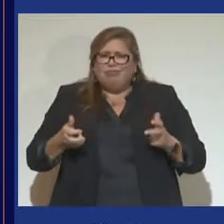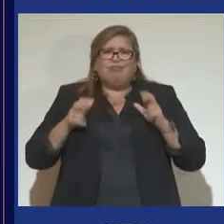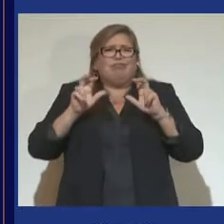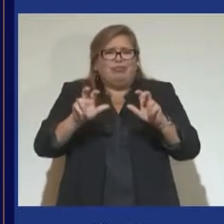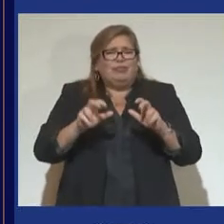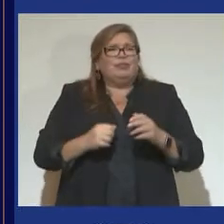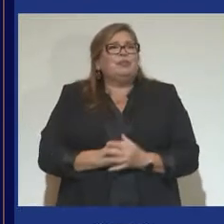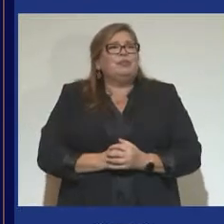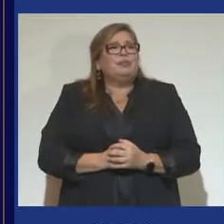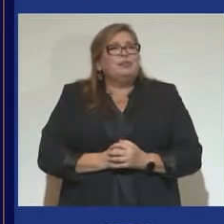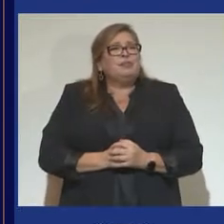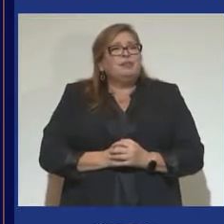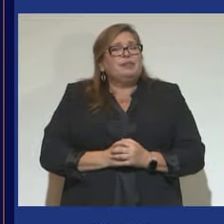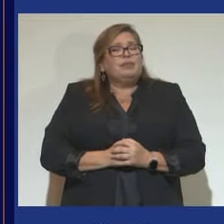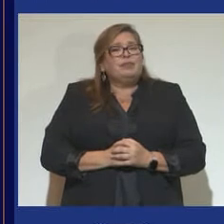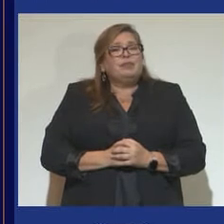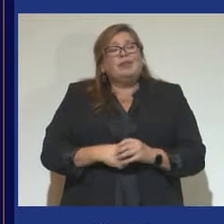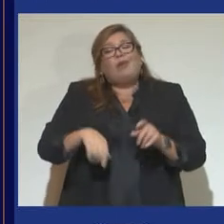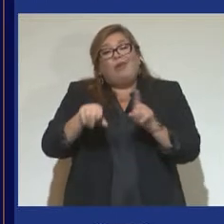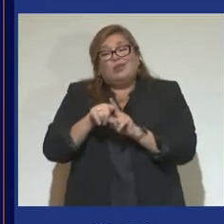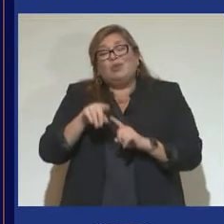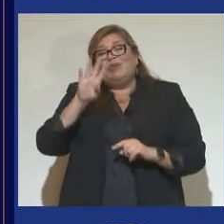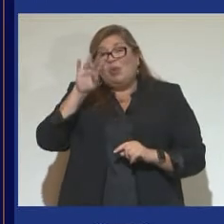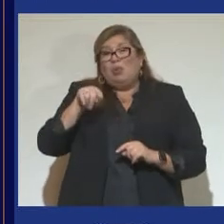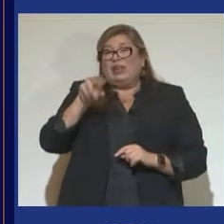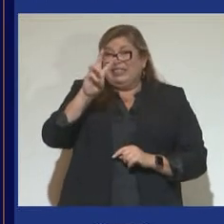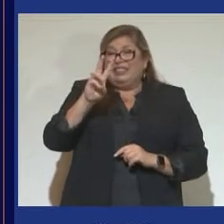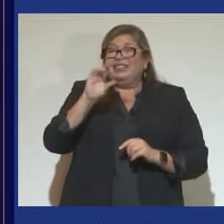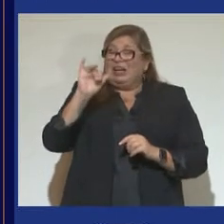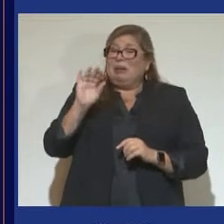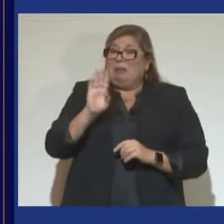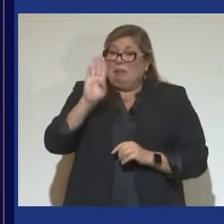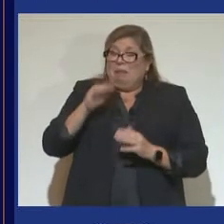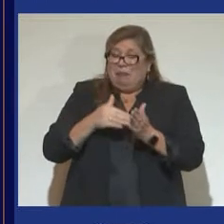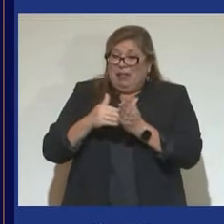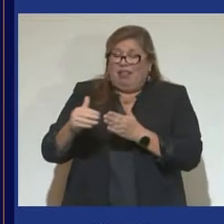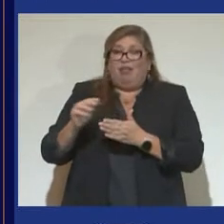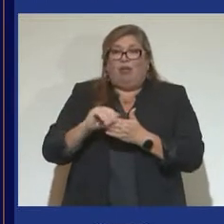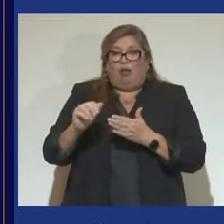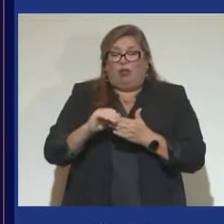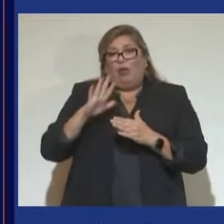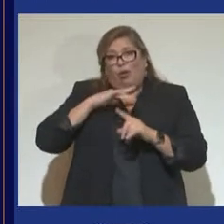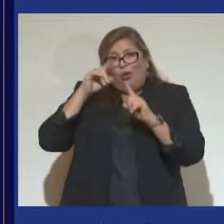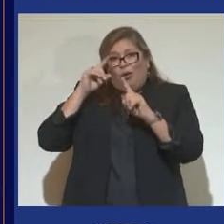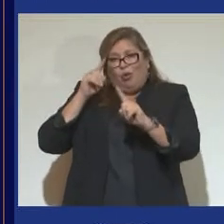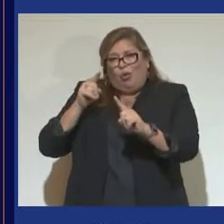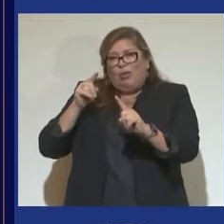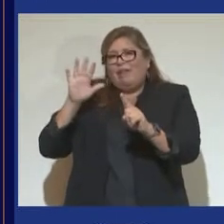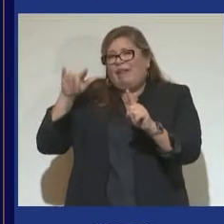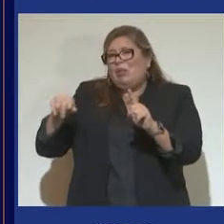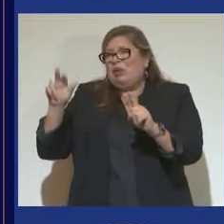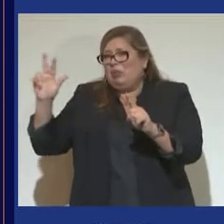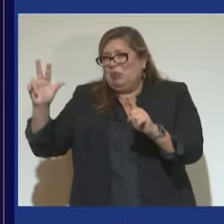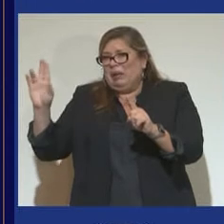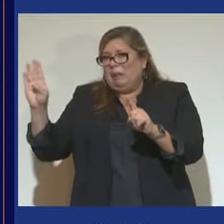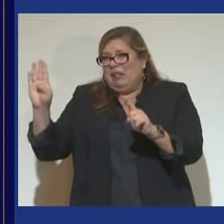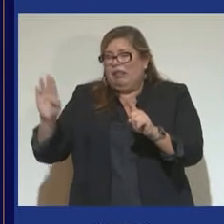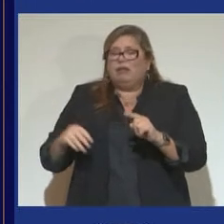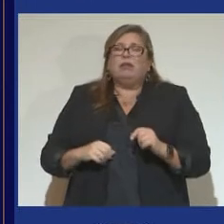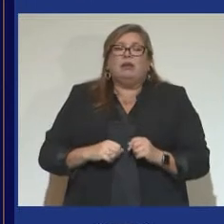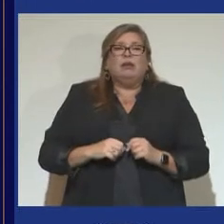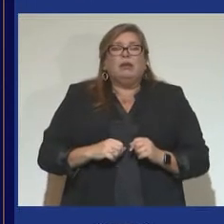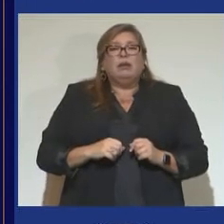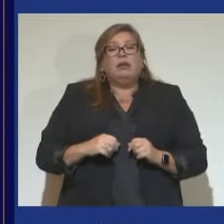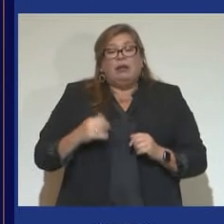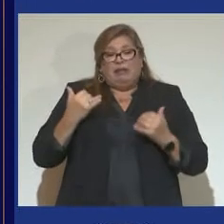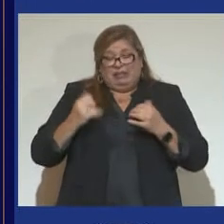escuela eso es un paquete flexible pero además hay 4.6 mil millones de dólares que el total es 5.3 mil millones de